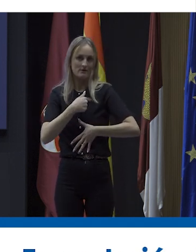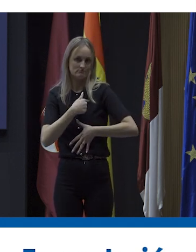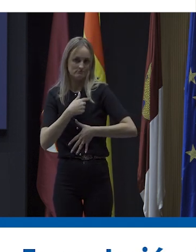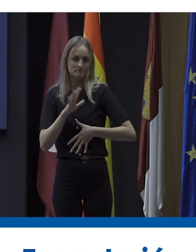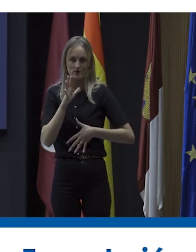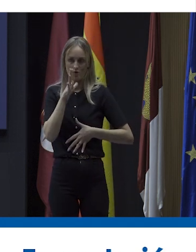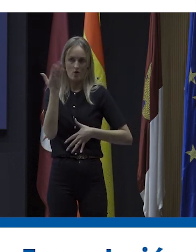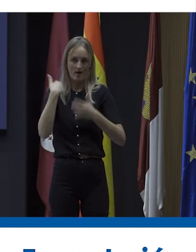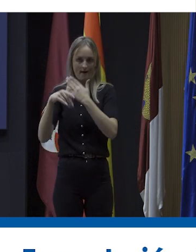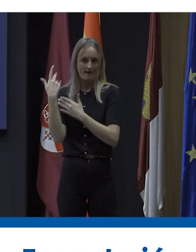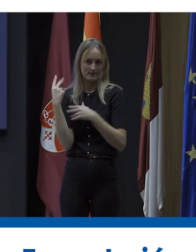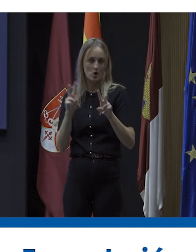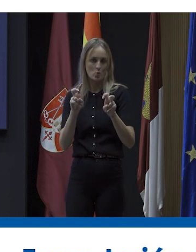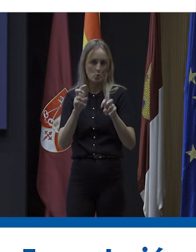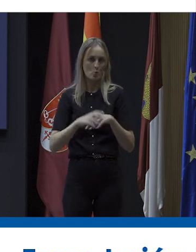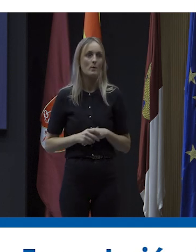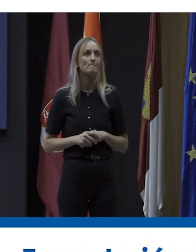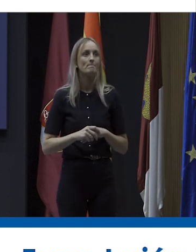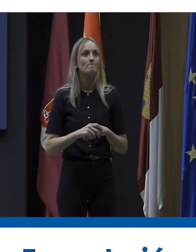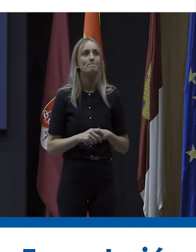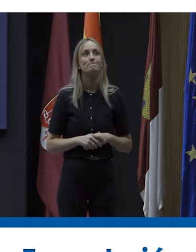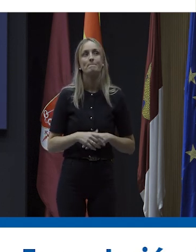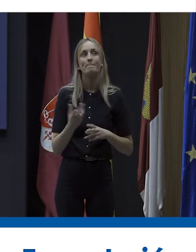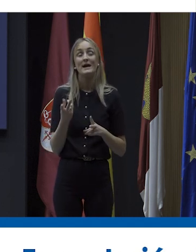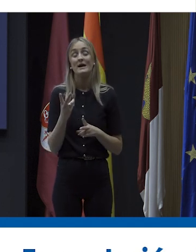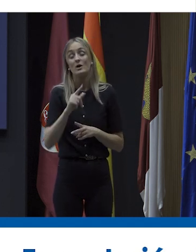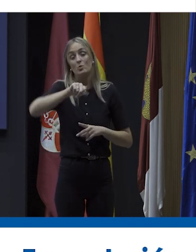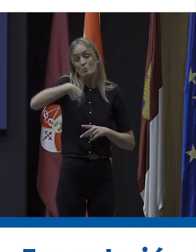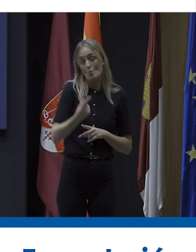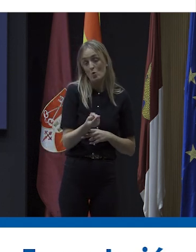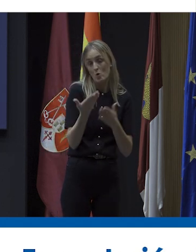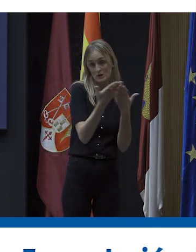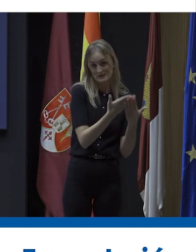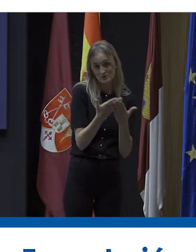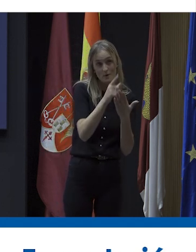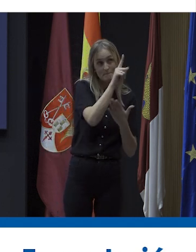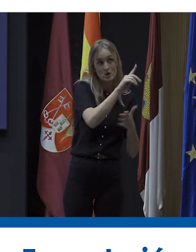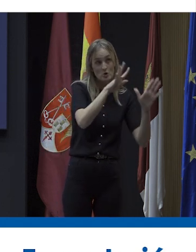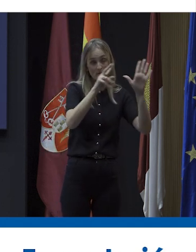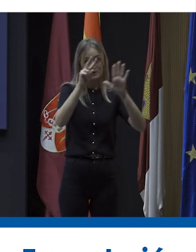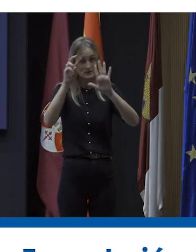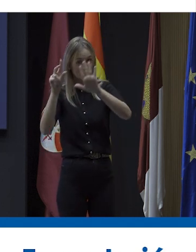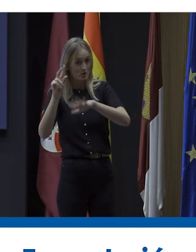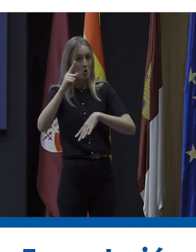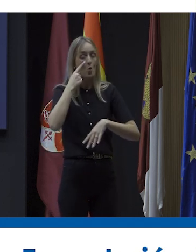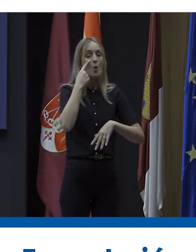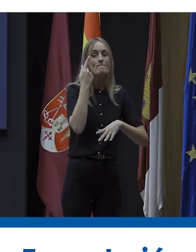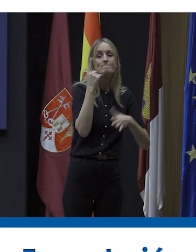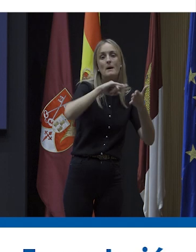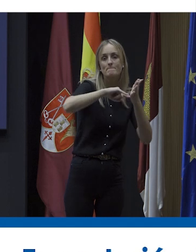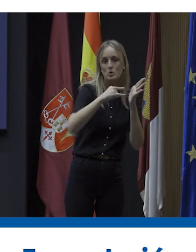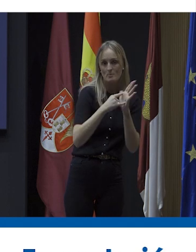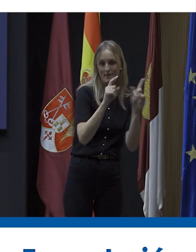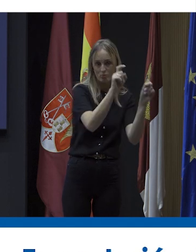La consecuencia directa del estudio Framingham fue que en 1972 se hizo un programa de educación para la hipertensión a